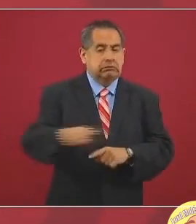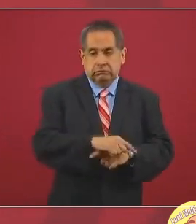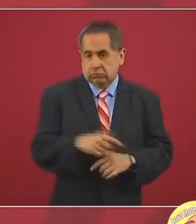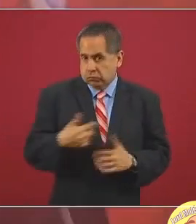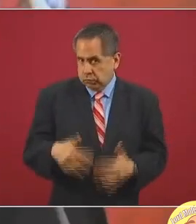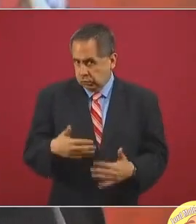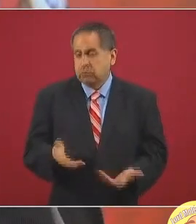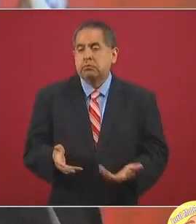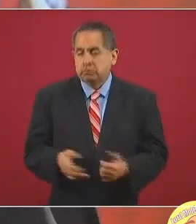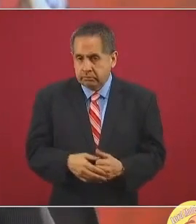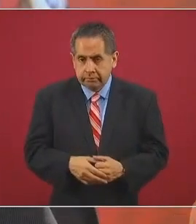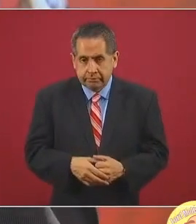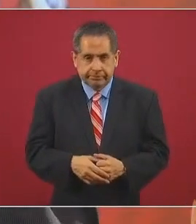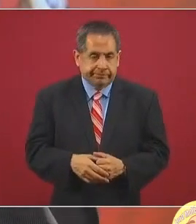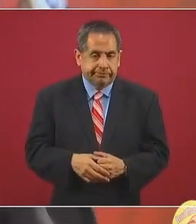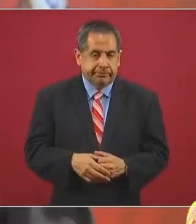Esto